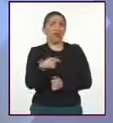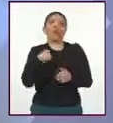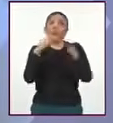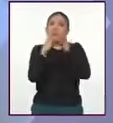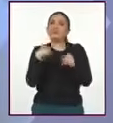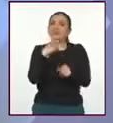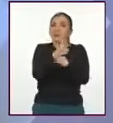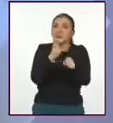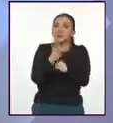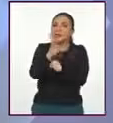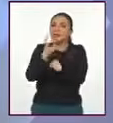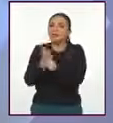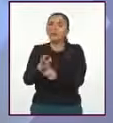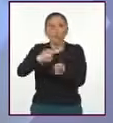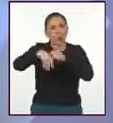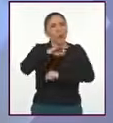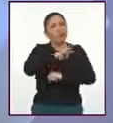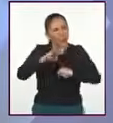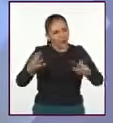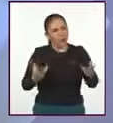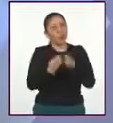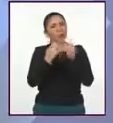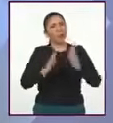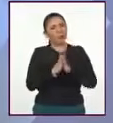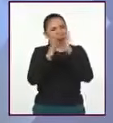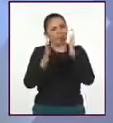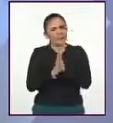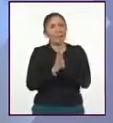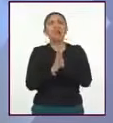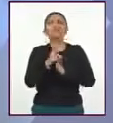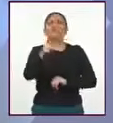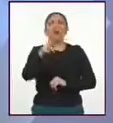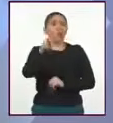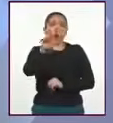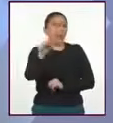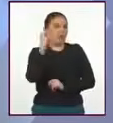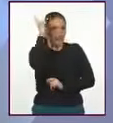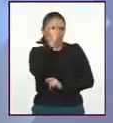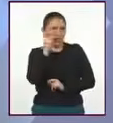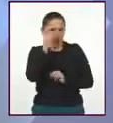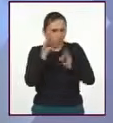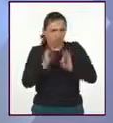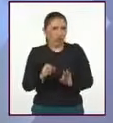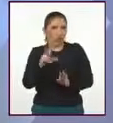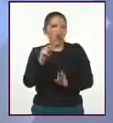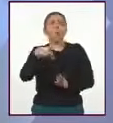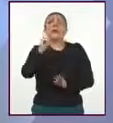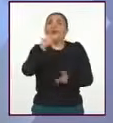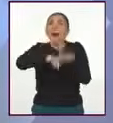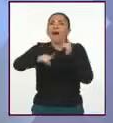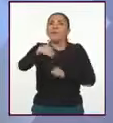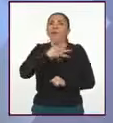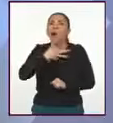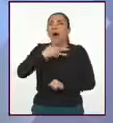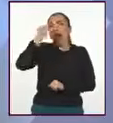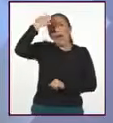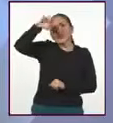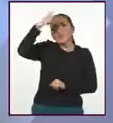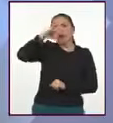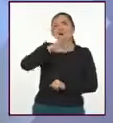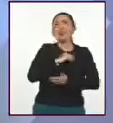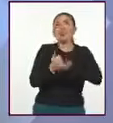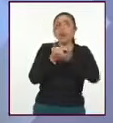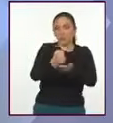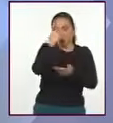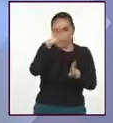invitar a decir, bueno, involúcrate un poco más, tal vez no eres psicólogo, pero sí tienes experiencias que pueden ayudar a que el niño se sienta